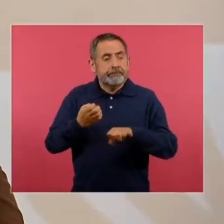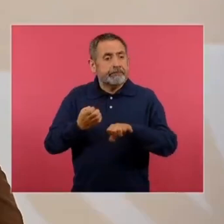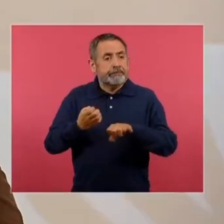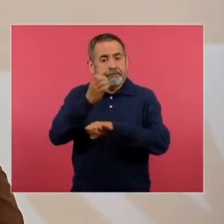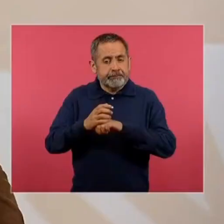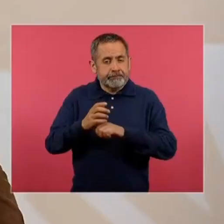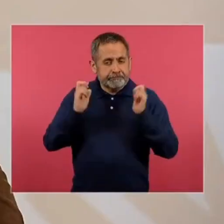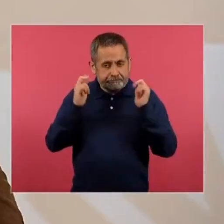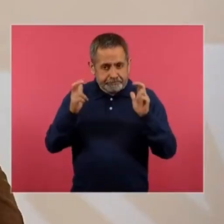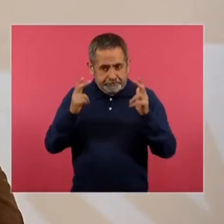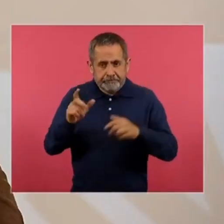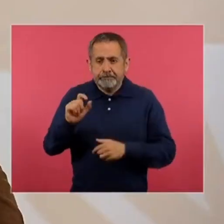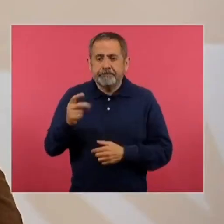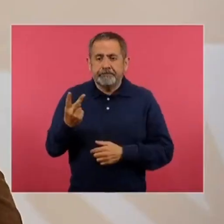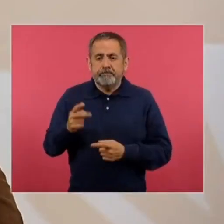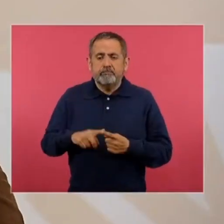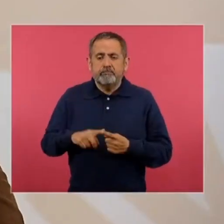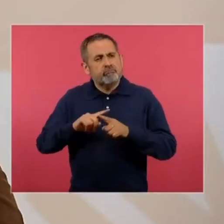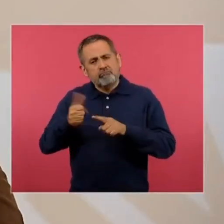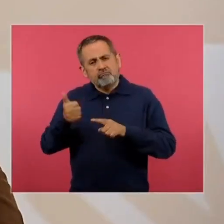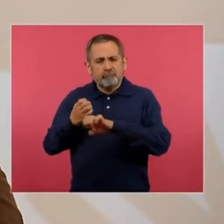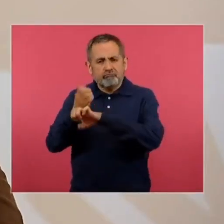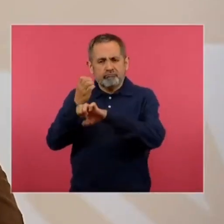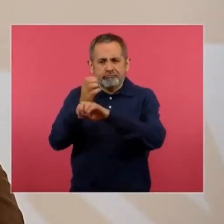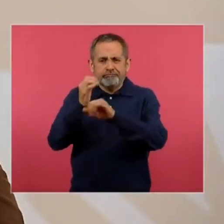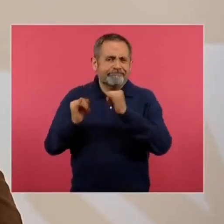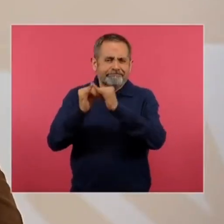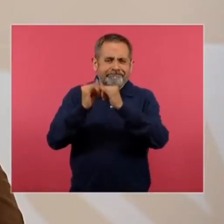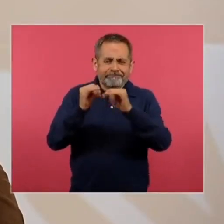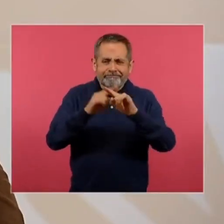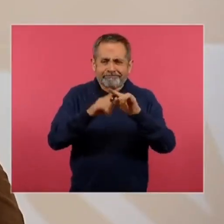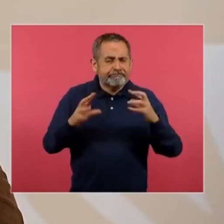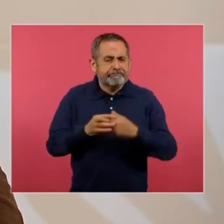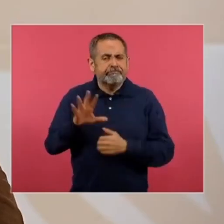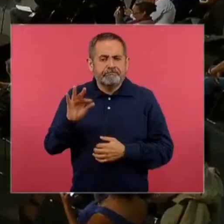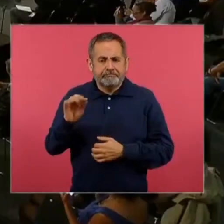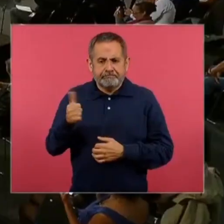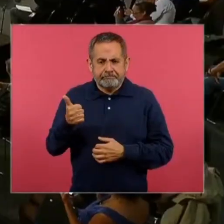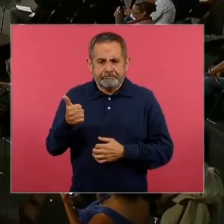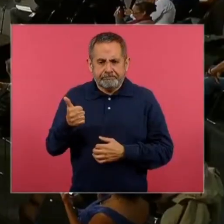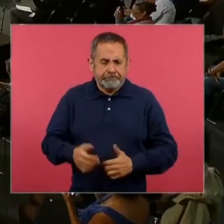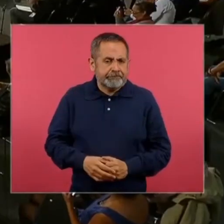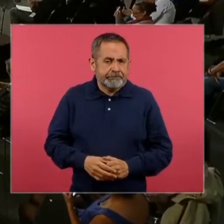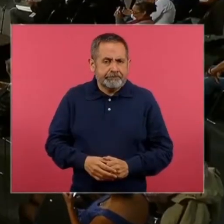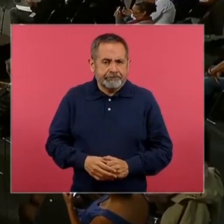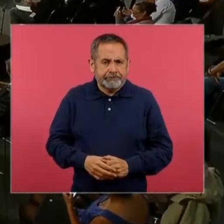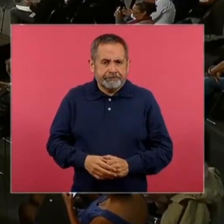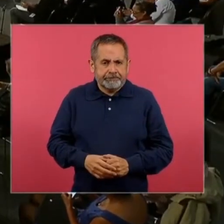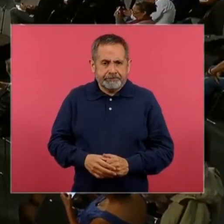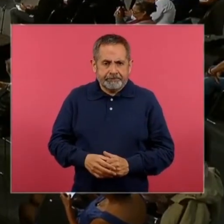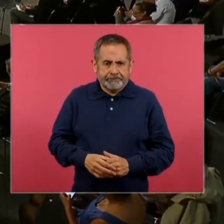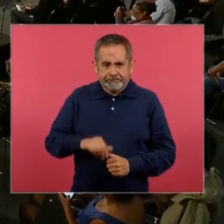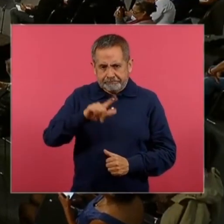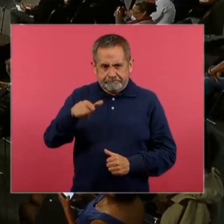Chiapas, 22, de otras instituciones, 46. Más